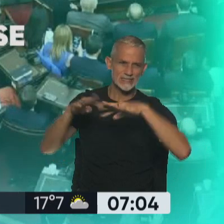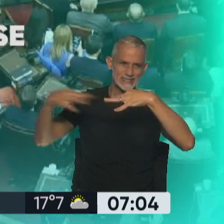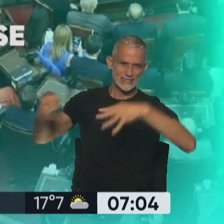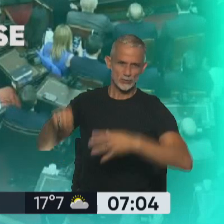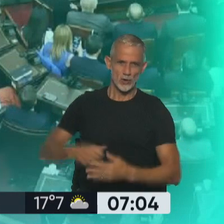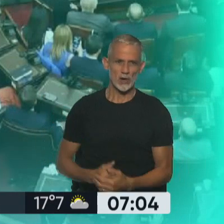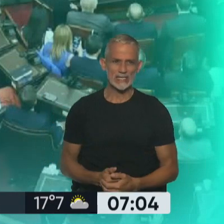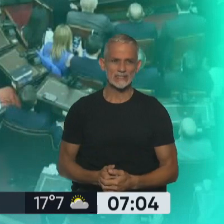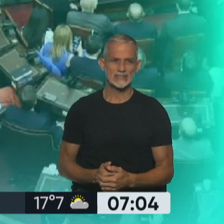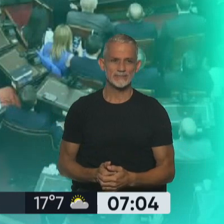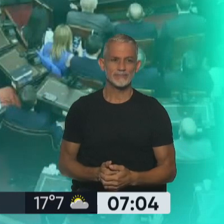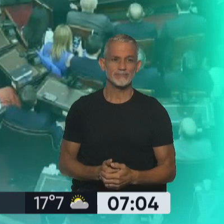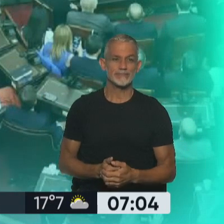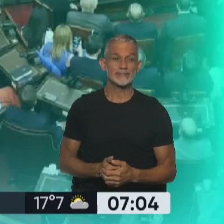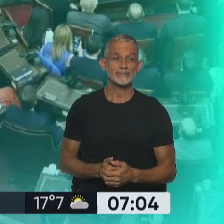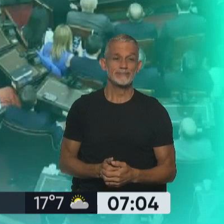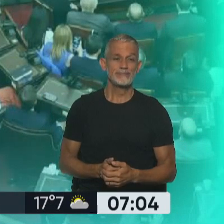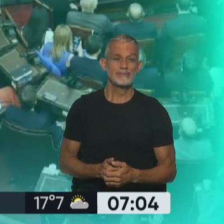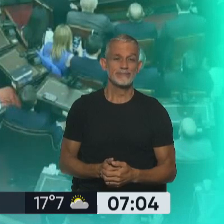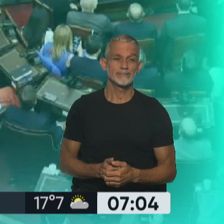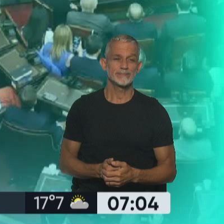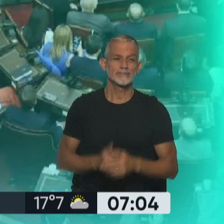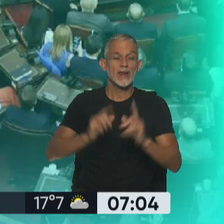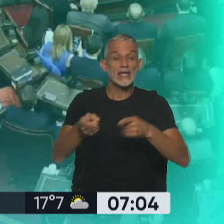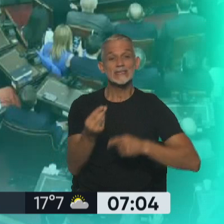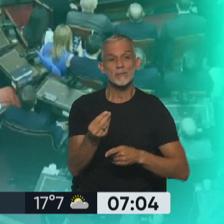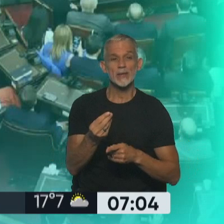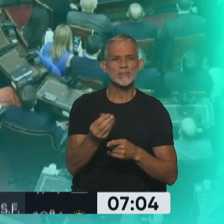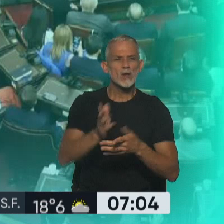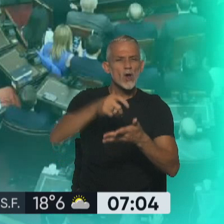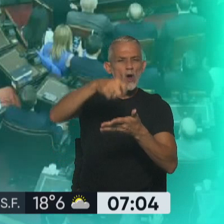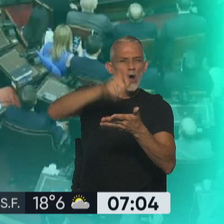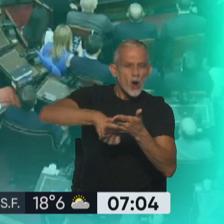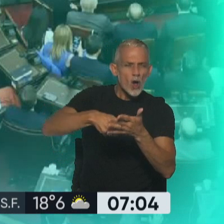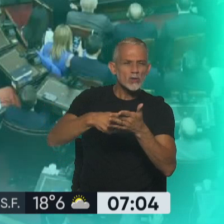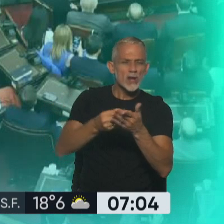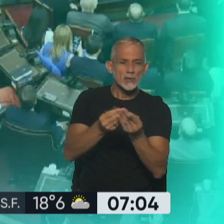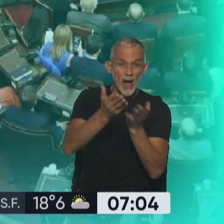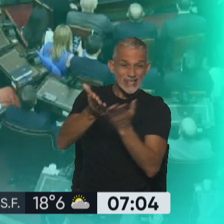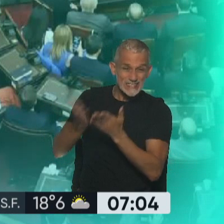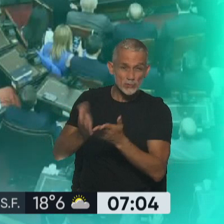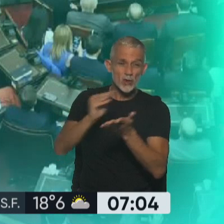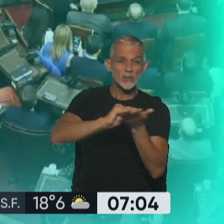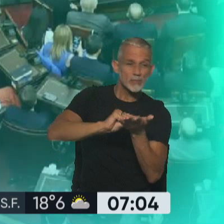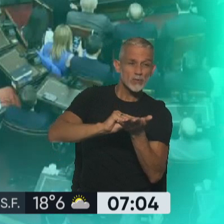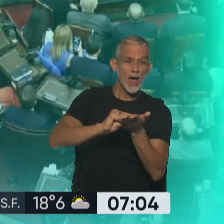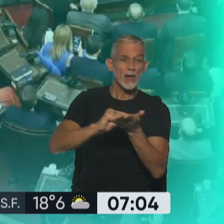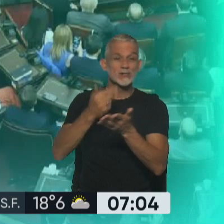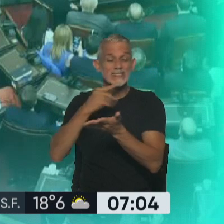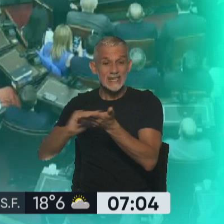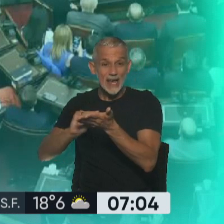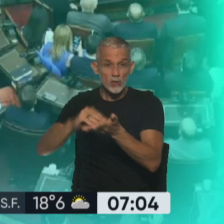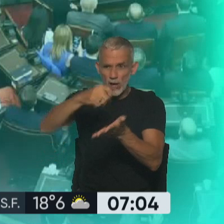el Congreso. Una de ellas tiene que ver con reducir drásticamente la cantidad de contratos para